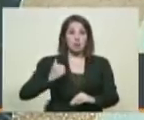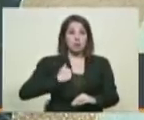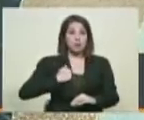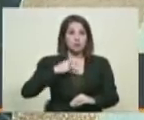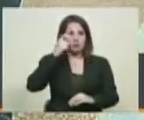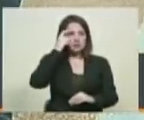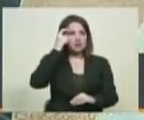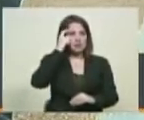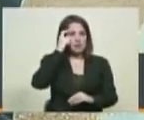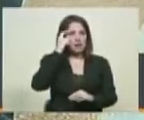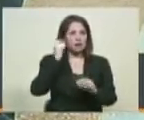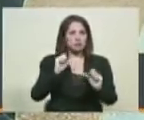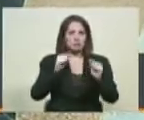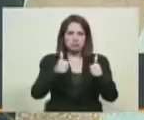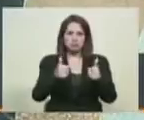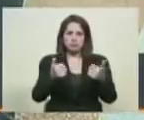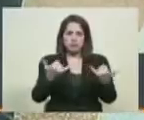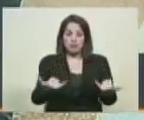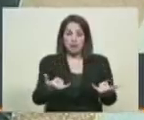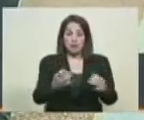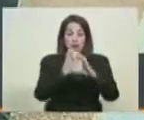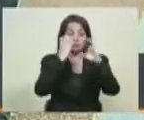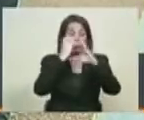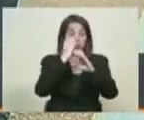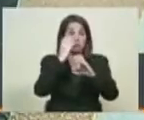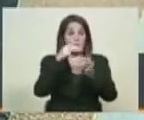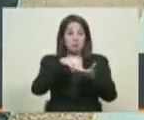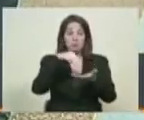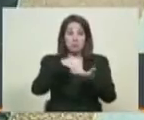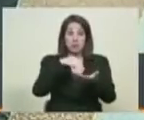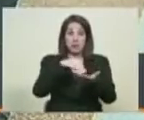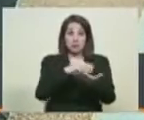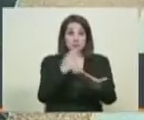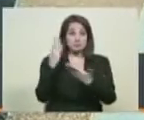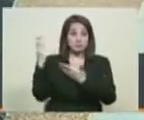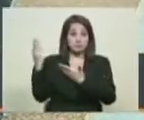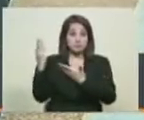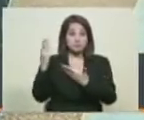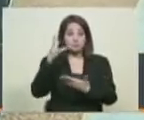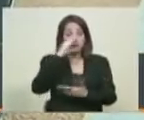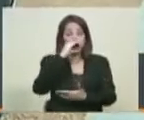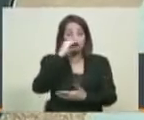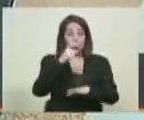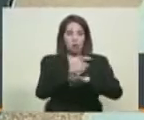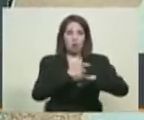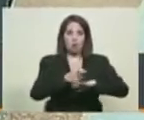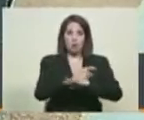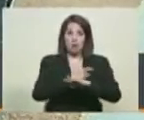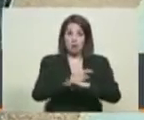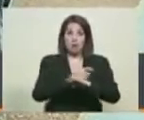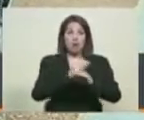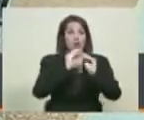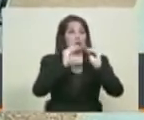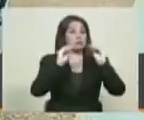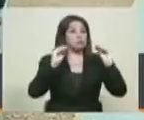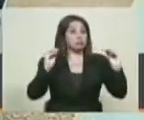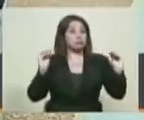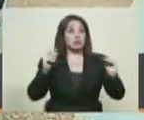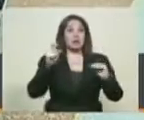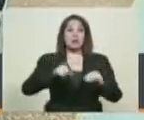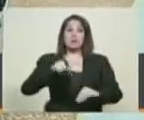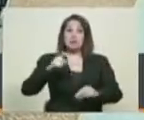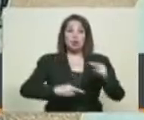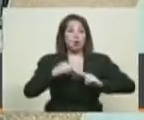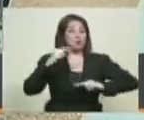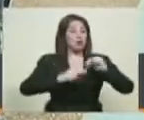lanzamiento oficial de Transmiranda por parte de nuestro hermano gobernador Héctor Rodríguez para insistir en la necesidad de